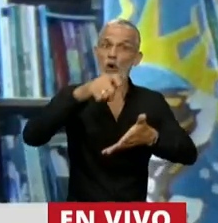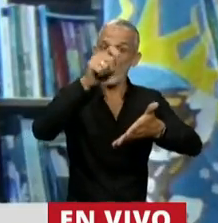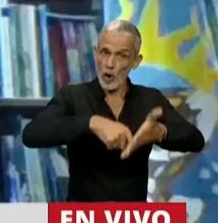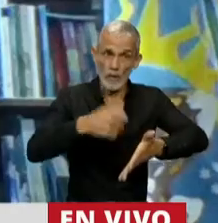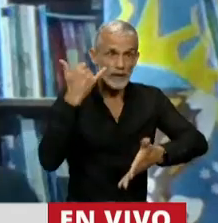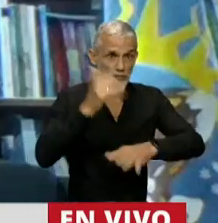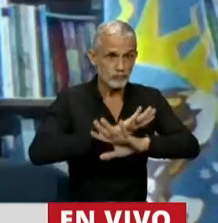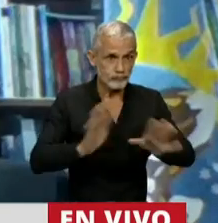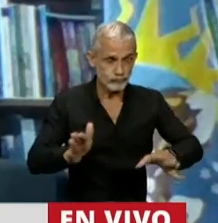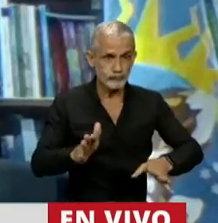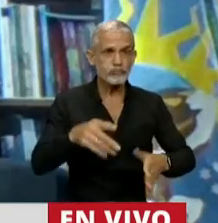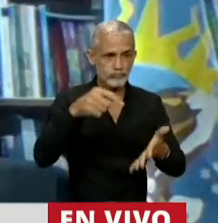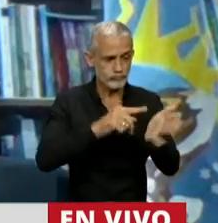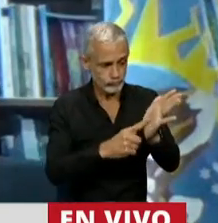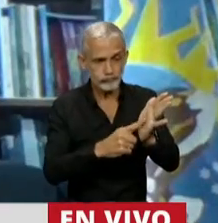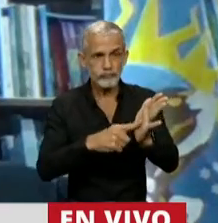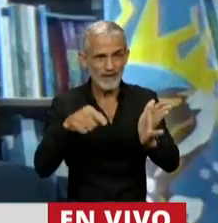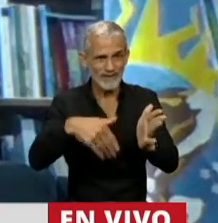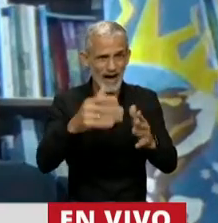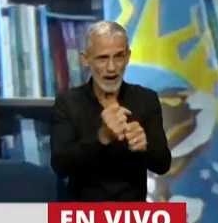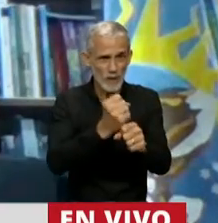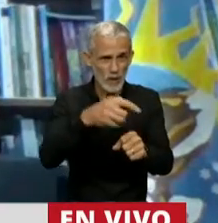convenio, que hoy se va a aprobar,